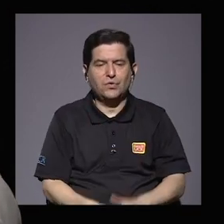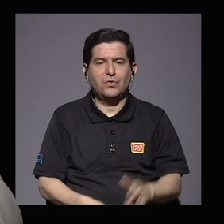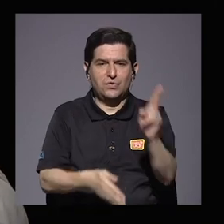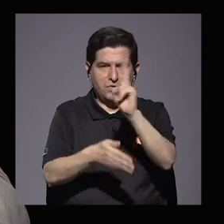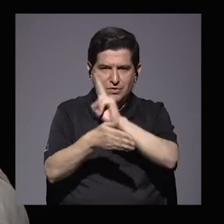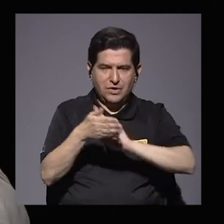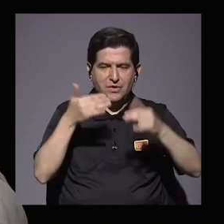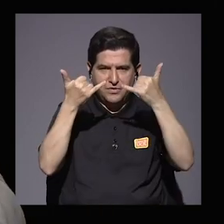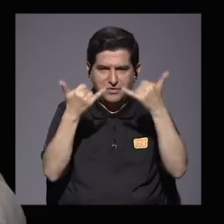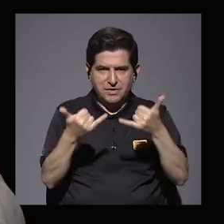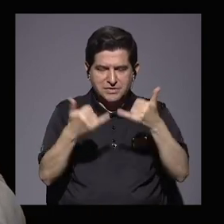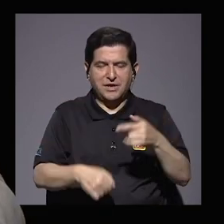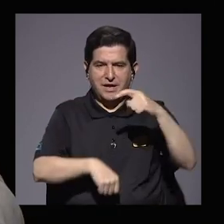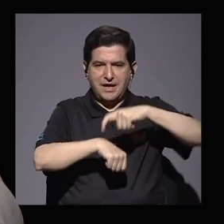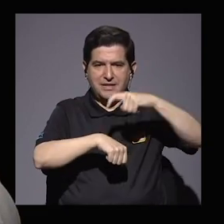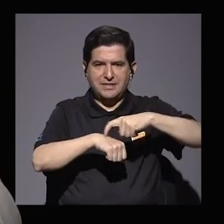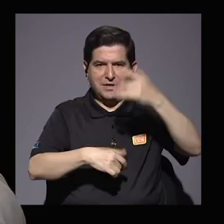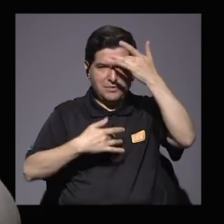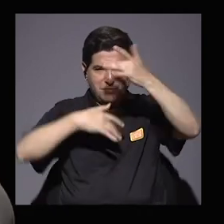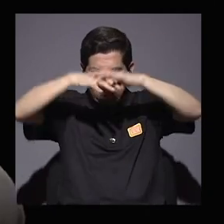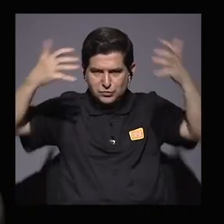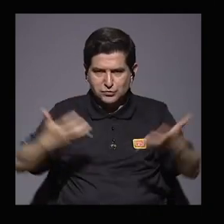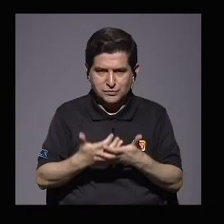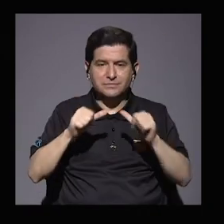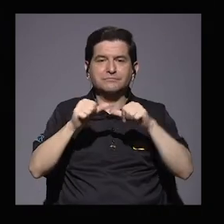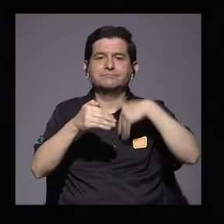la universidad en estos días de pandemia. Ya regresamos.